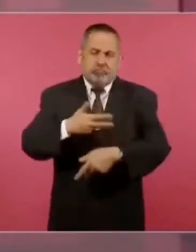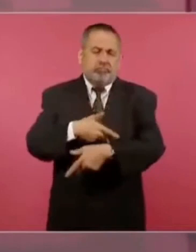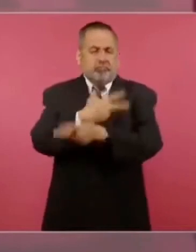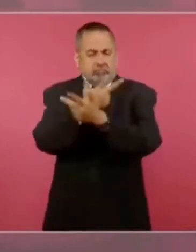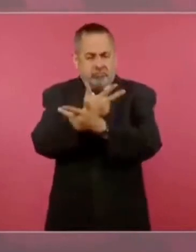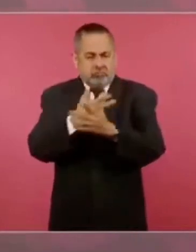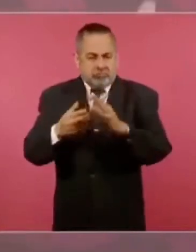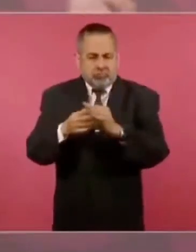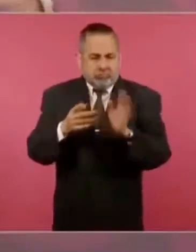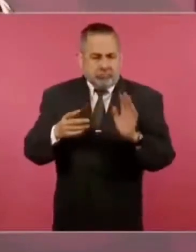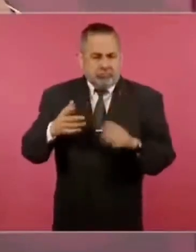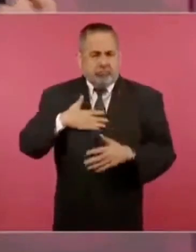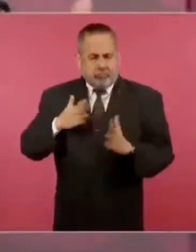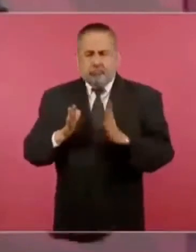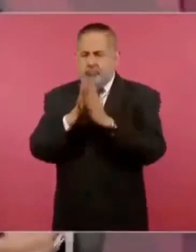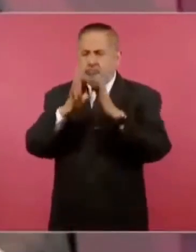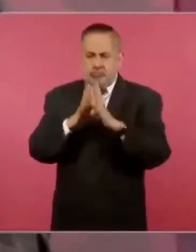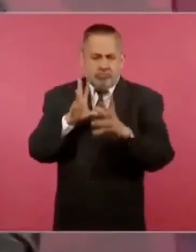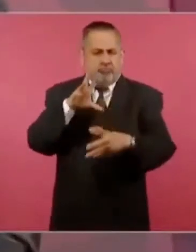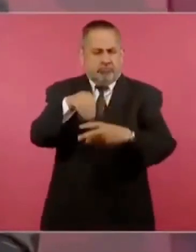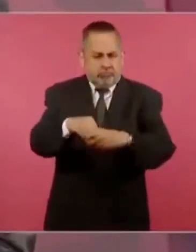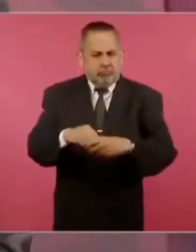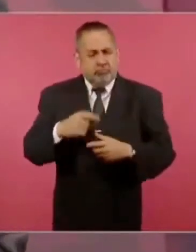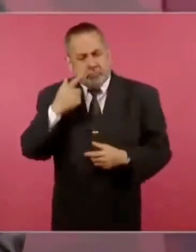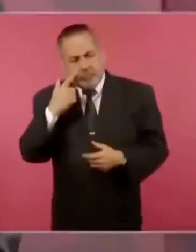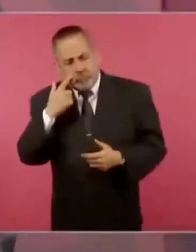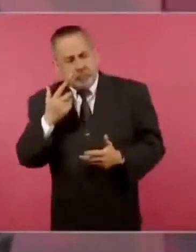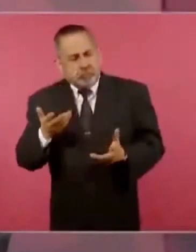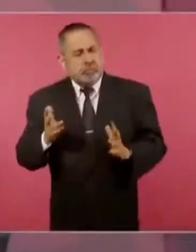videoconferencia y vamos a participar,